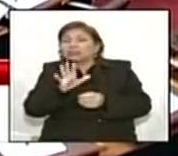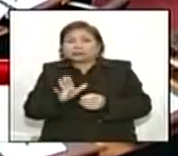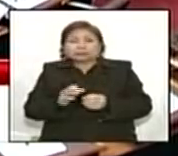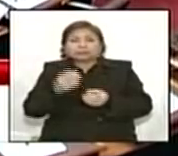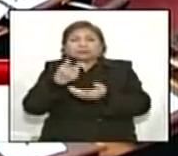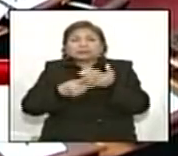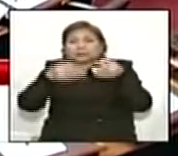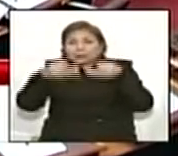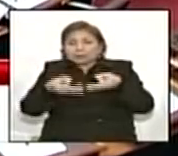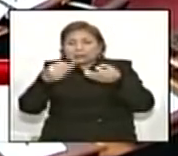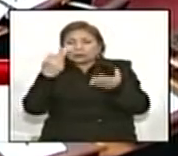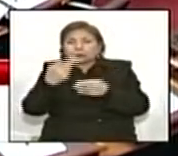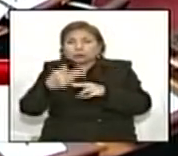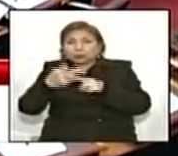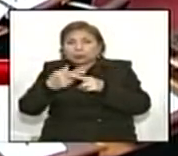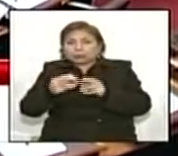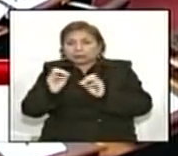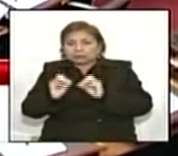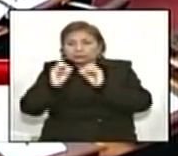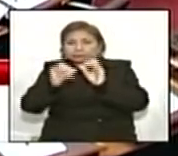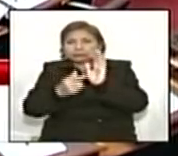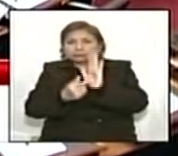indulto que luego fue revertido,